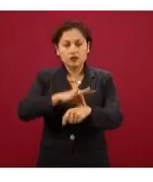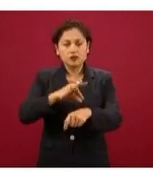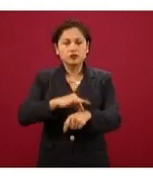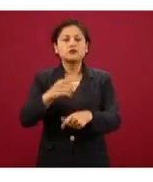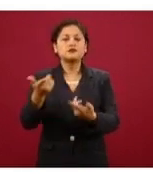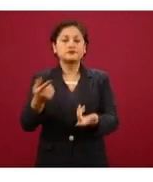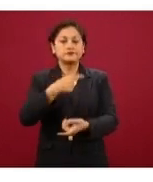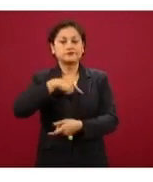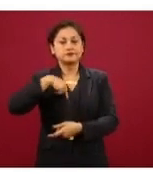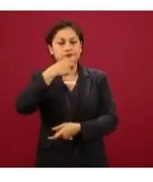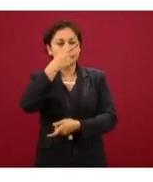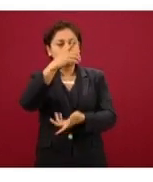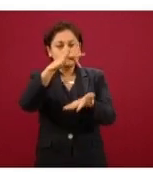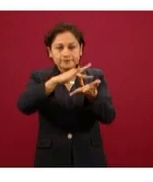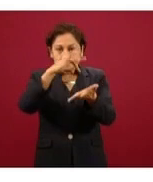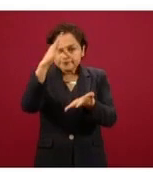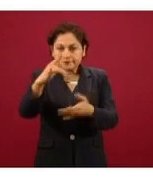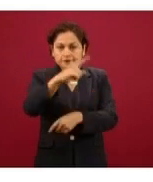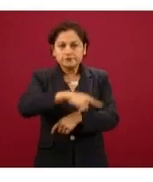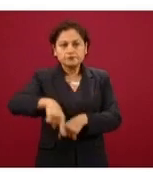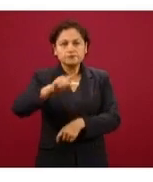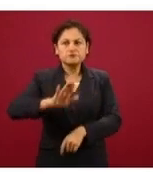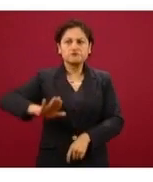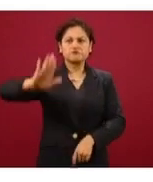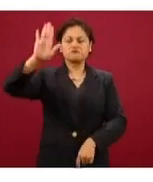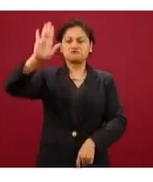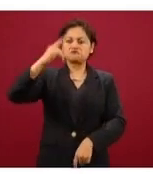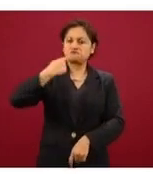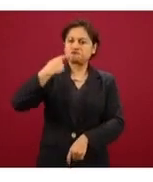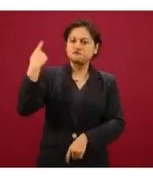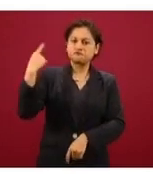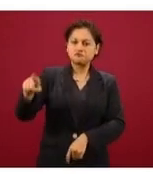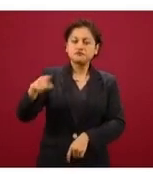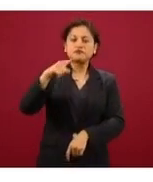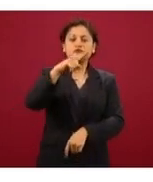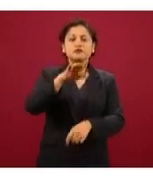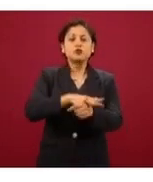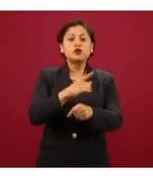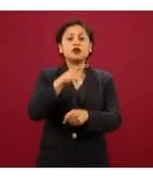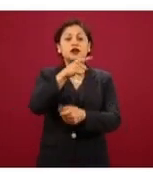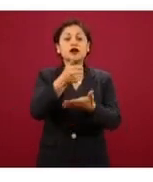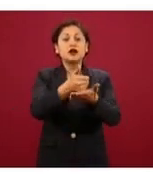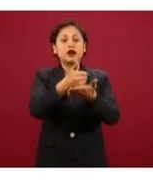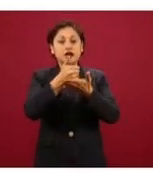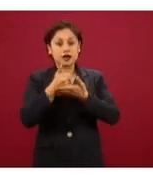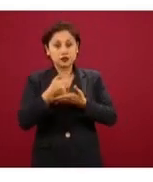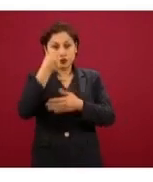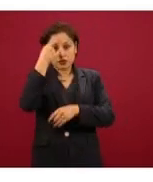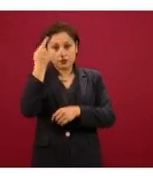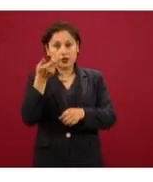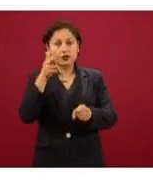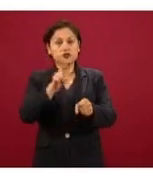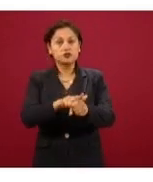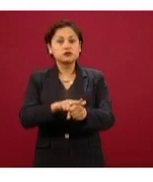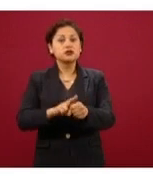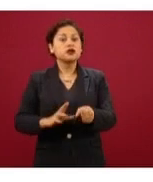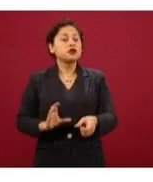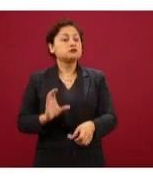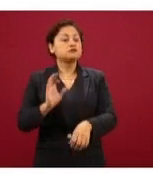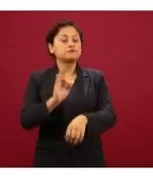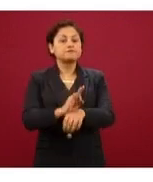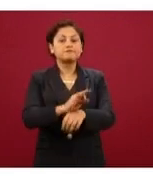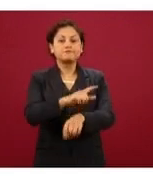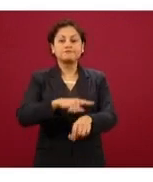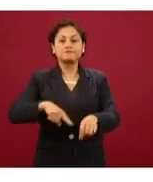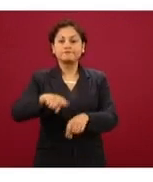valientes residentes que alzan la voz y no permiten que nuestras instituciones de salud se deterioren. Y efectivamente su